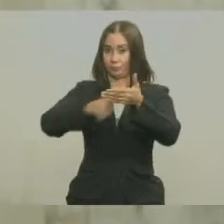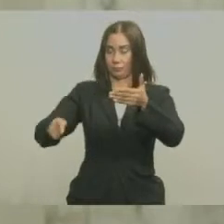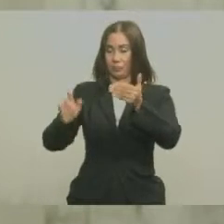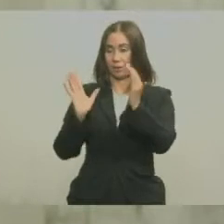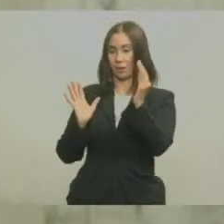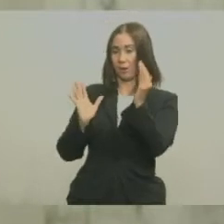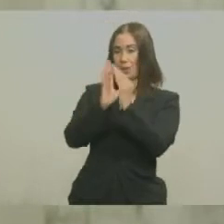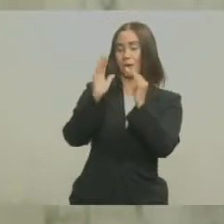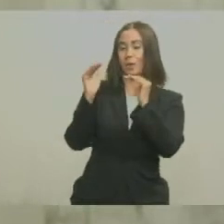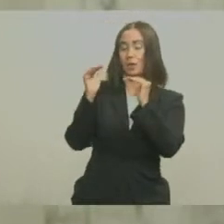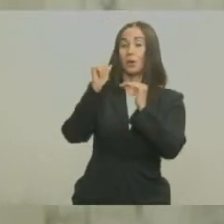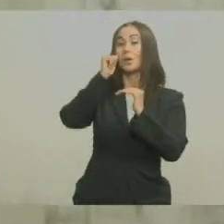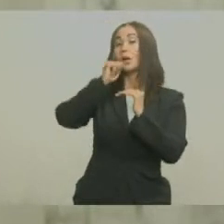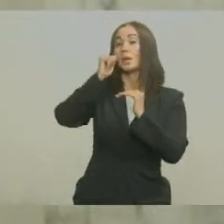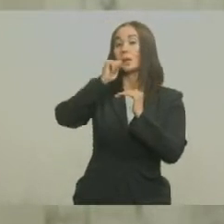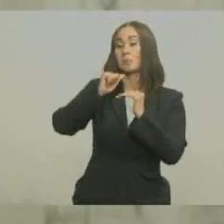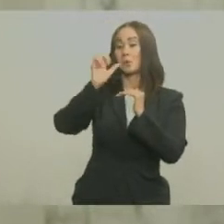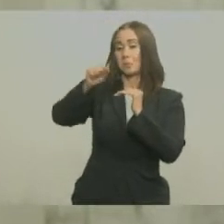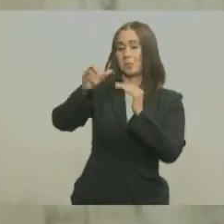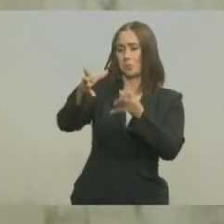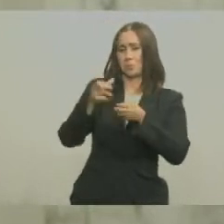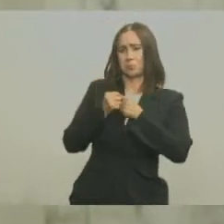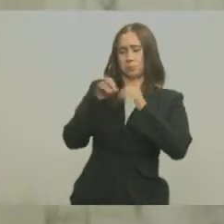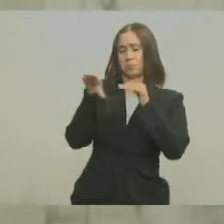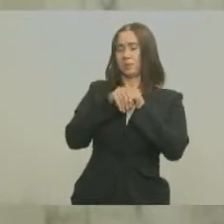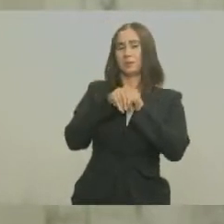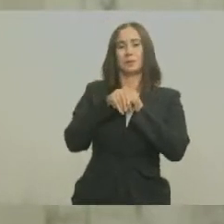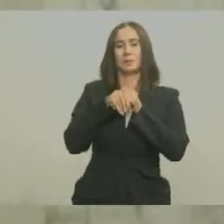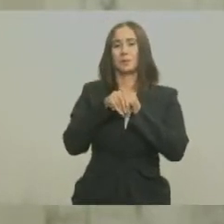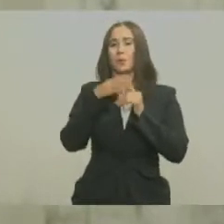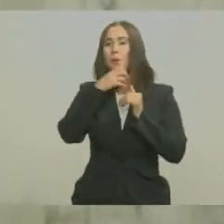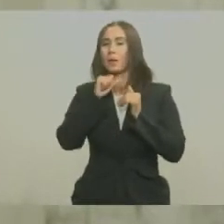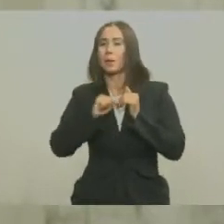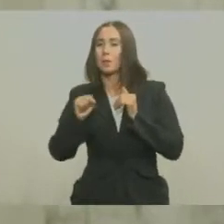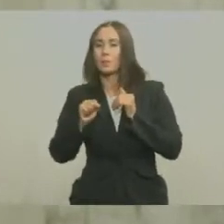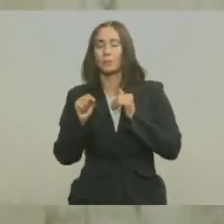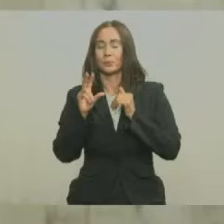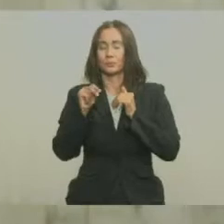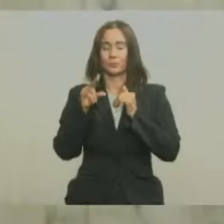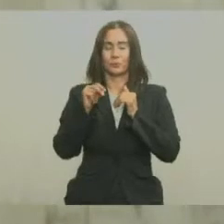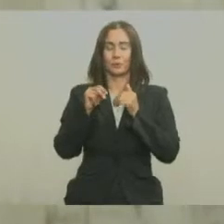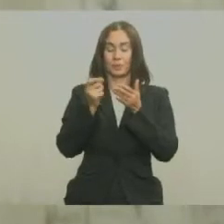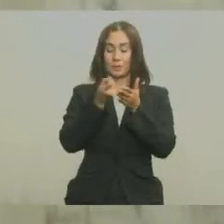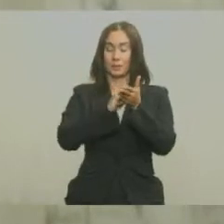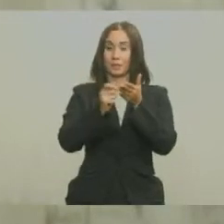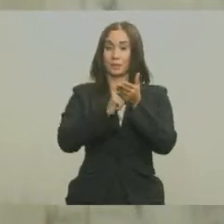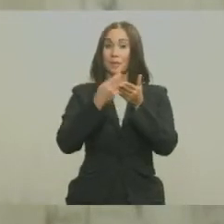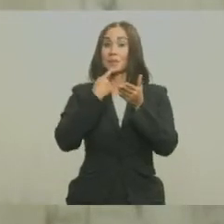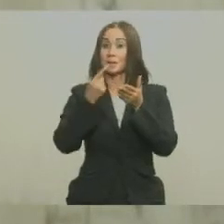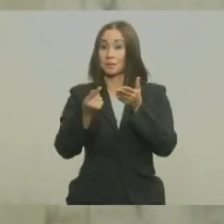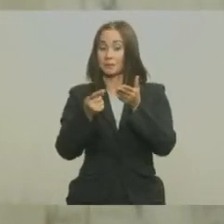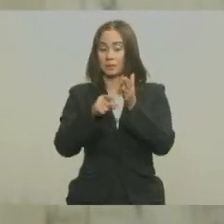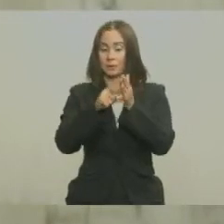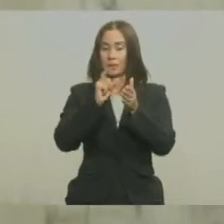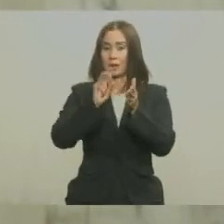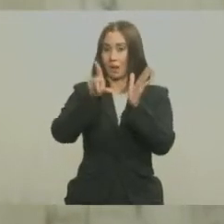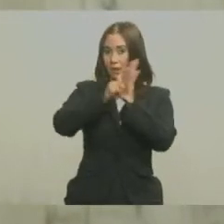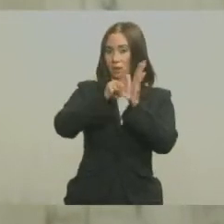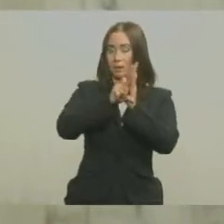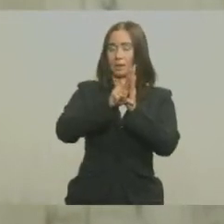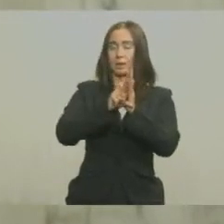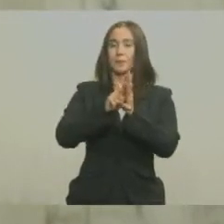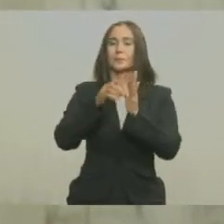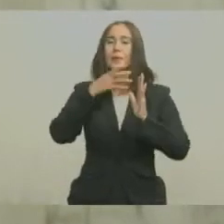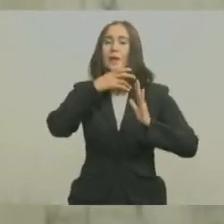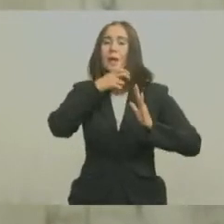la Mujer ha propuesto en una recomendación general que la edad mínima para